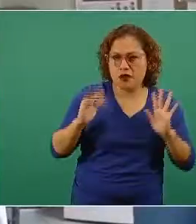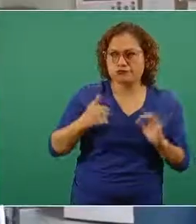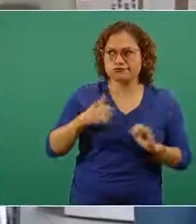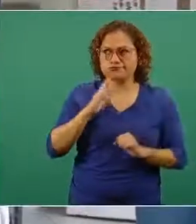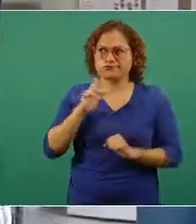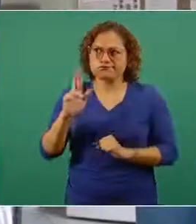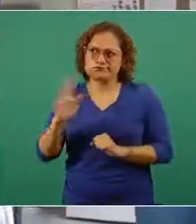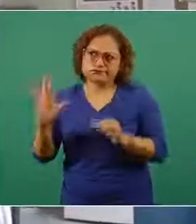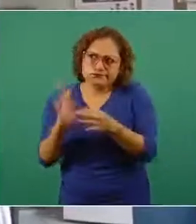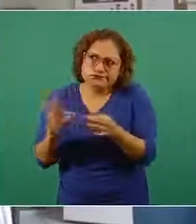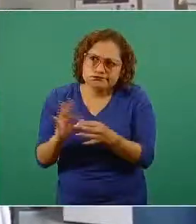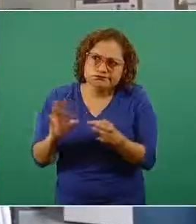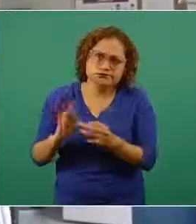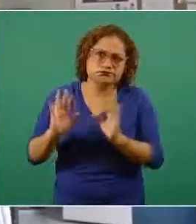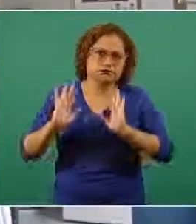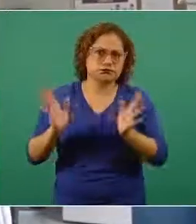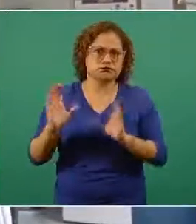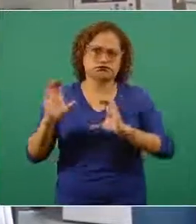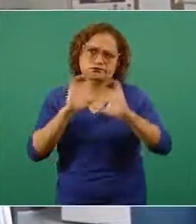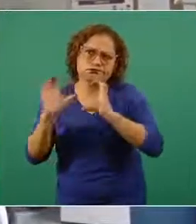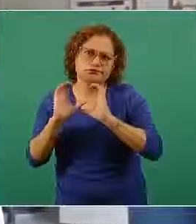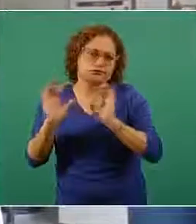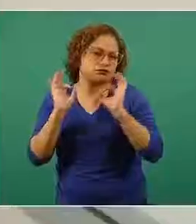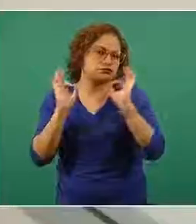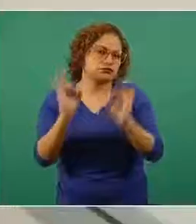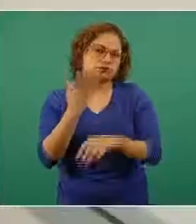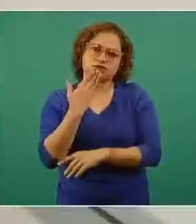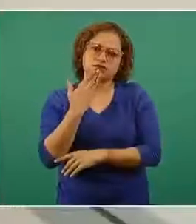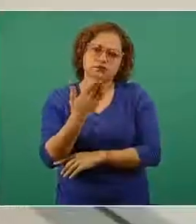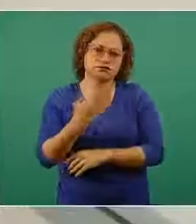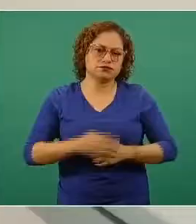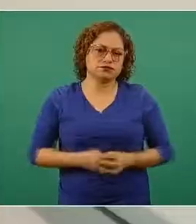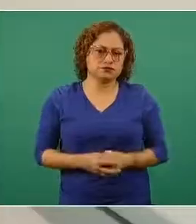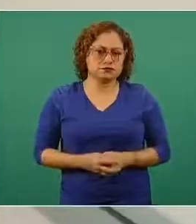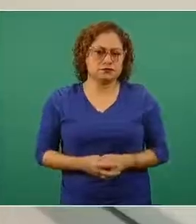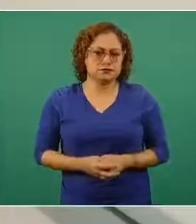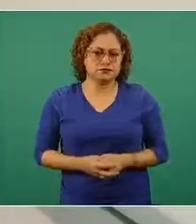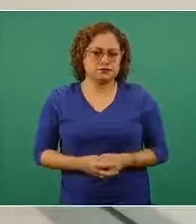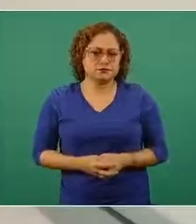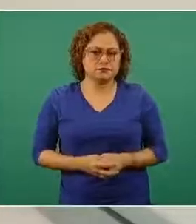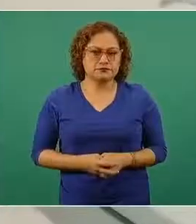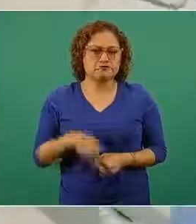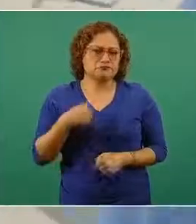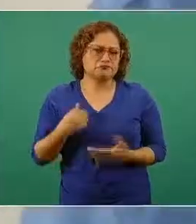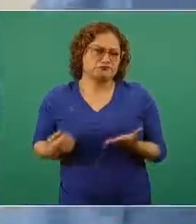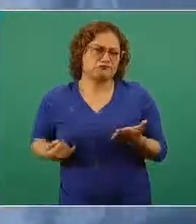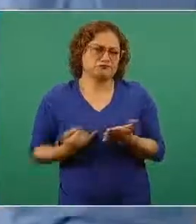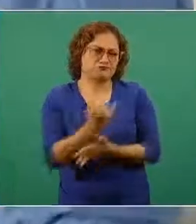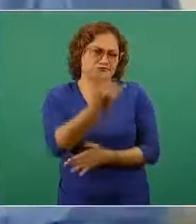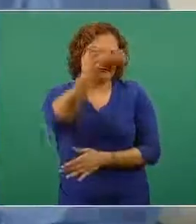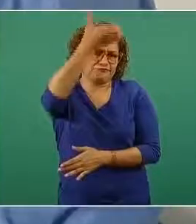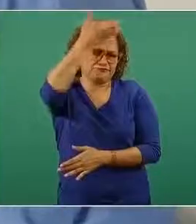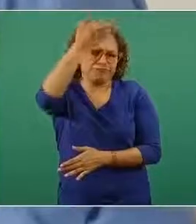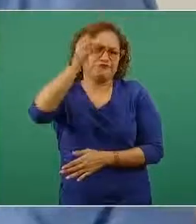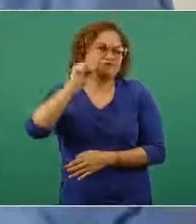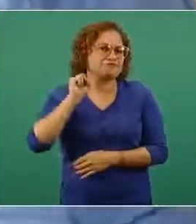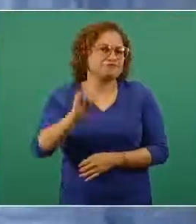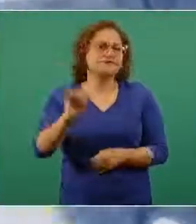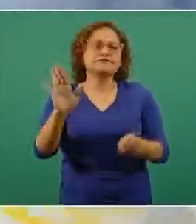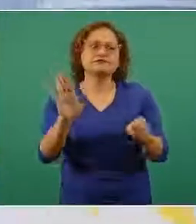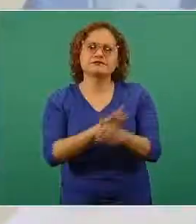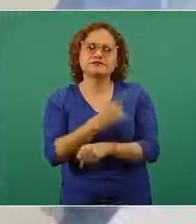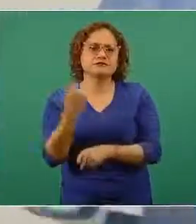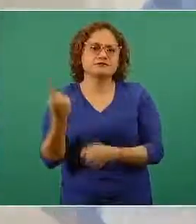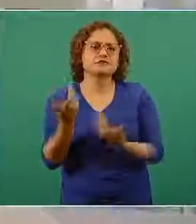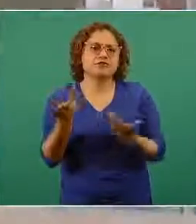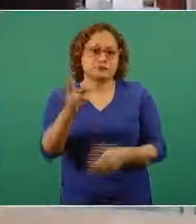falta. Pero sí, ha sido muy favorable para nosotros. Sí, volvería a elegir enfermería. Es como puede